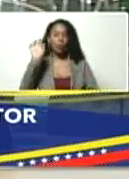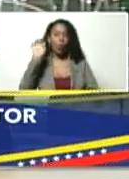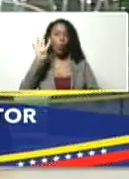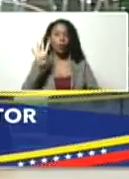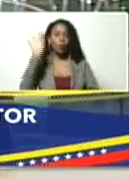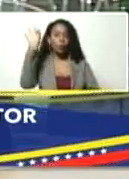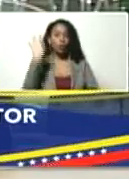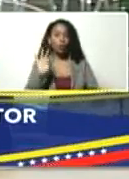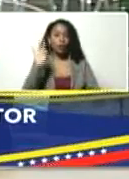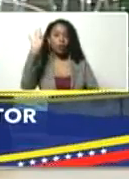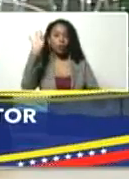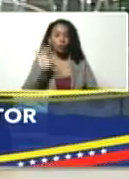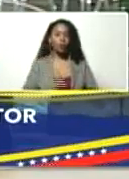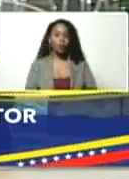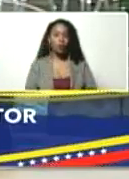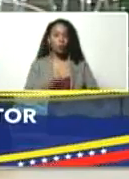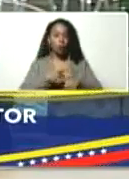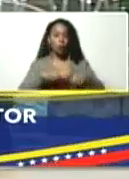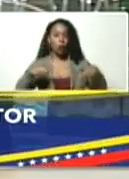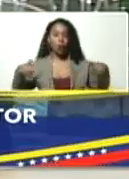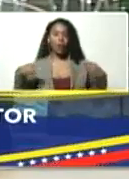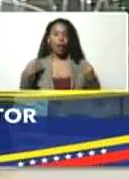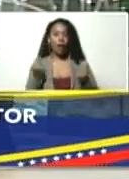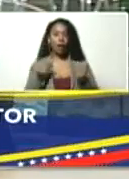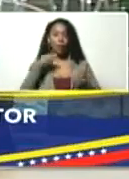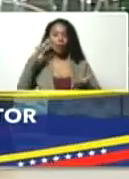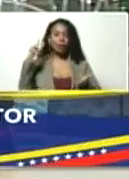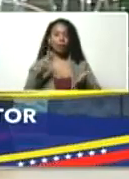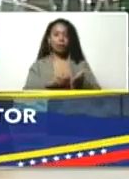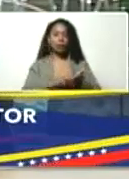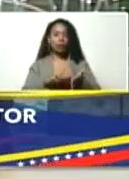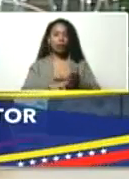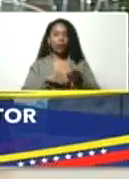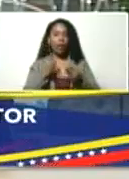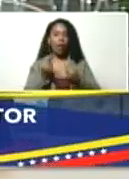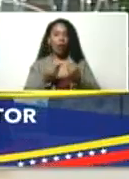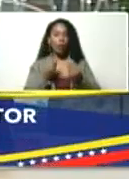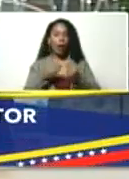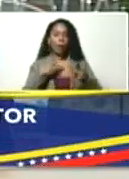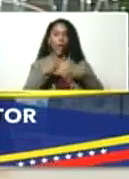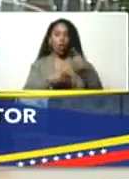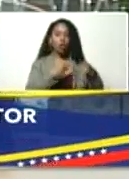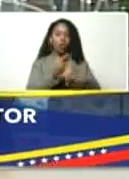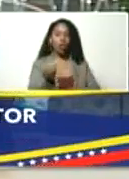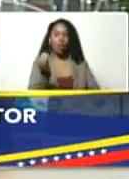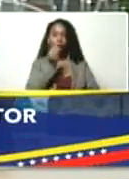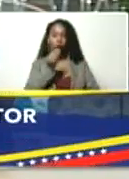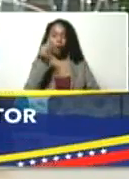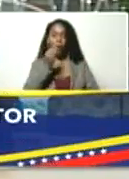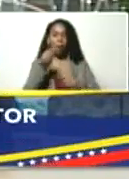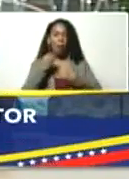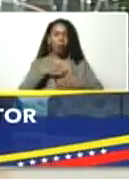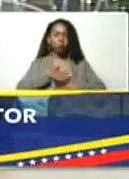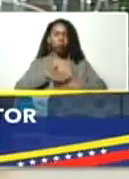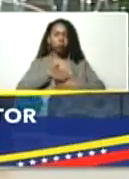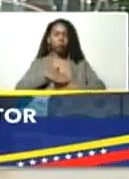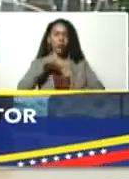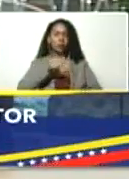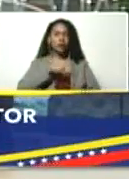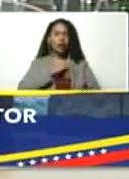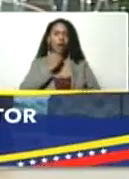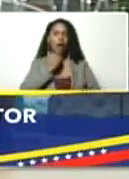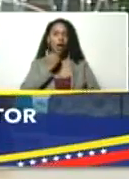23.4%. Es el crecimiento de la economía real, de la economía que produce alimentos para satisfacer las